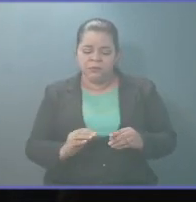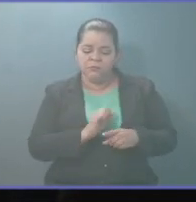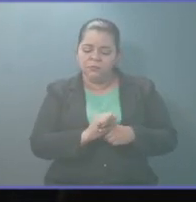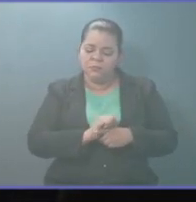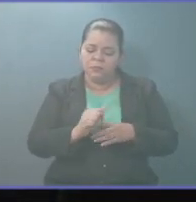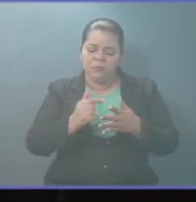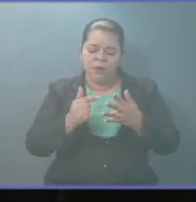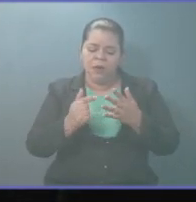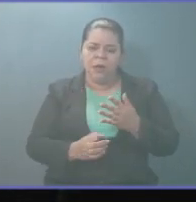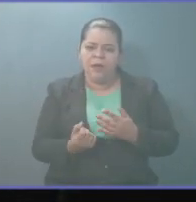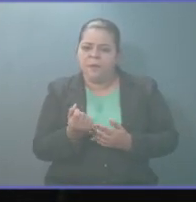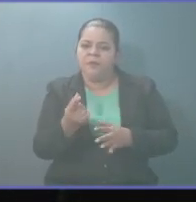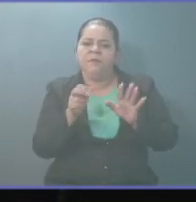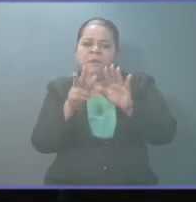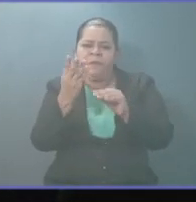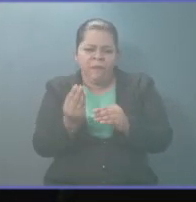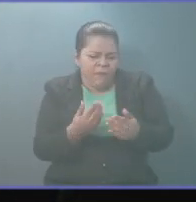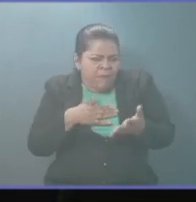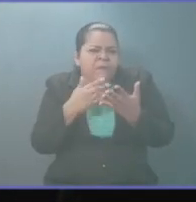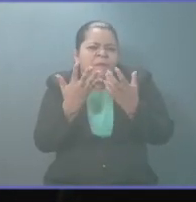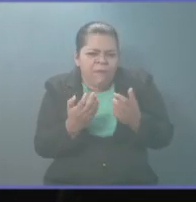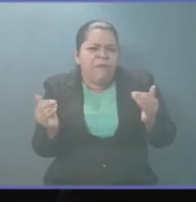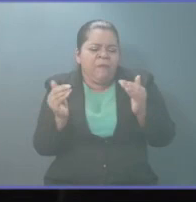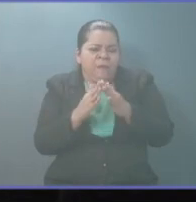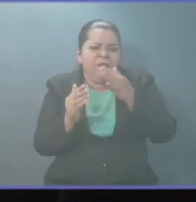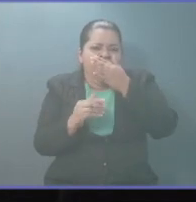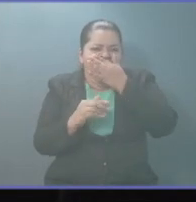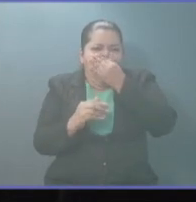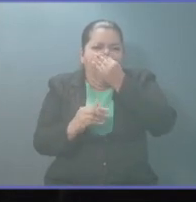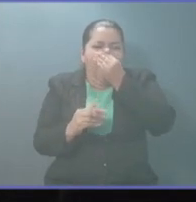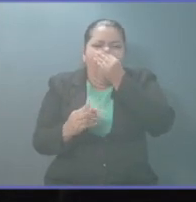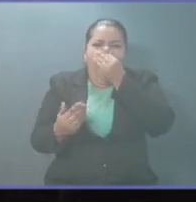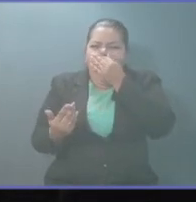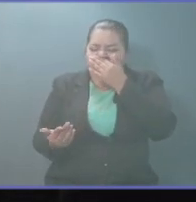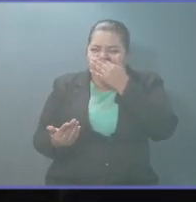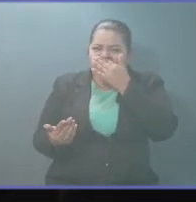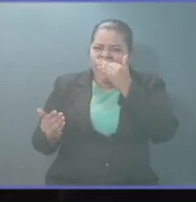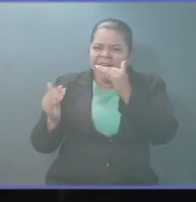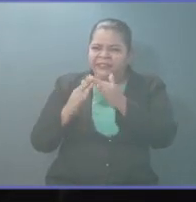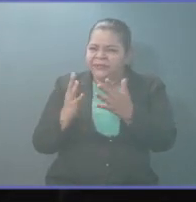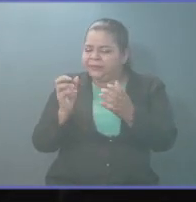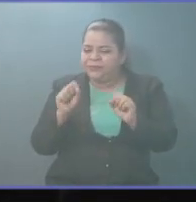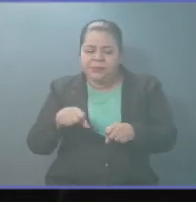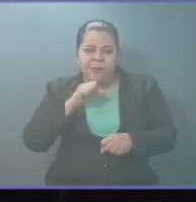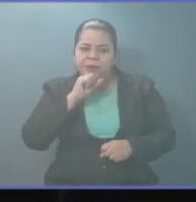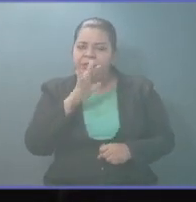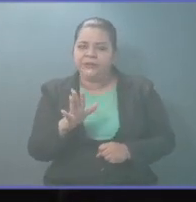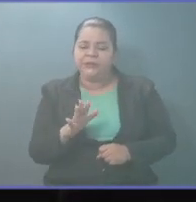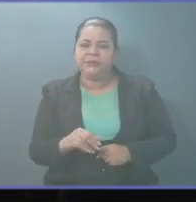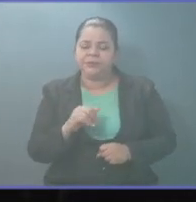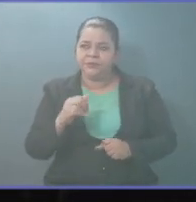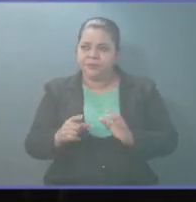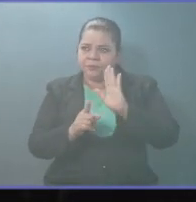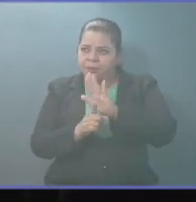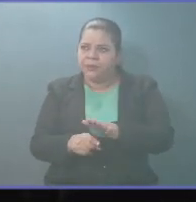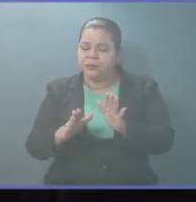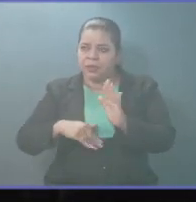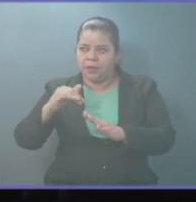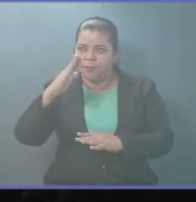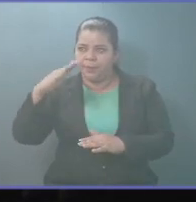de consenso, no tiene la cobertura que debería tener. Yo hago este paréntesis, colegas, porque si